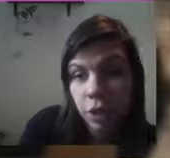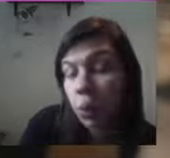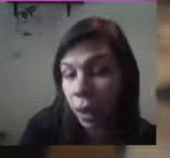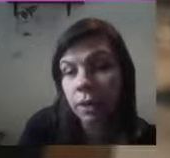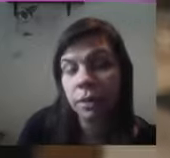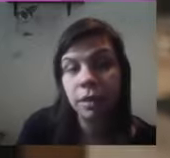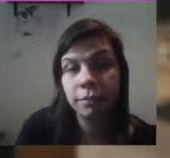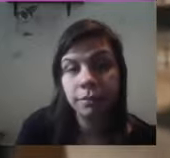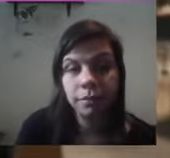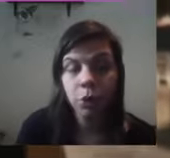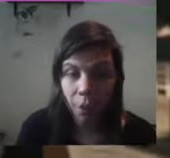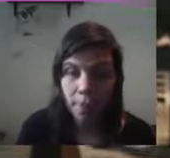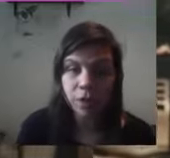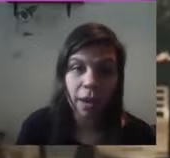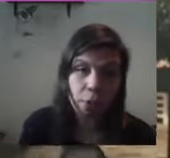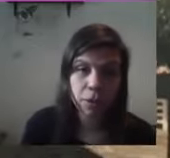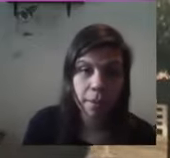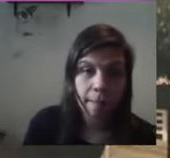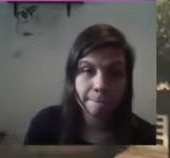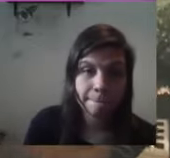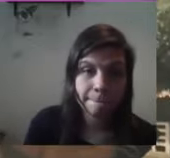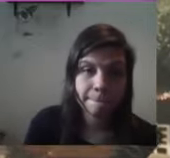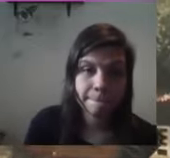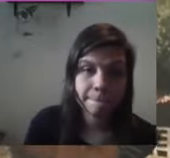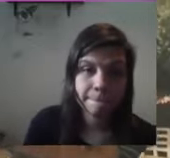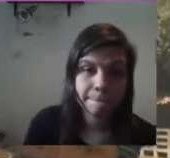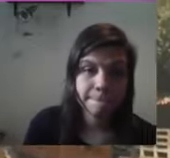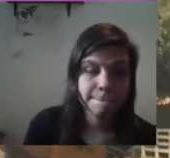humanos es urgente. Nos vemos en la próxima.